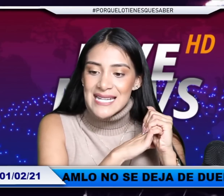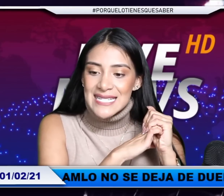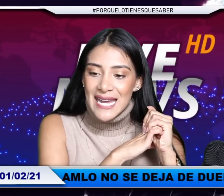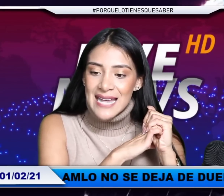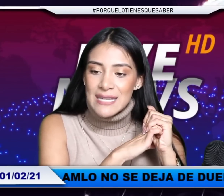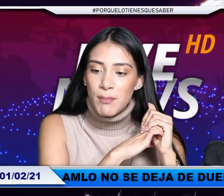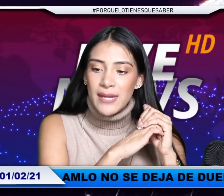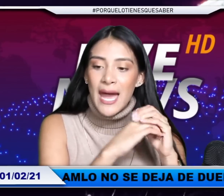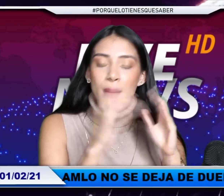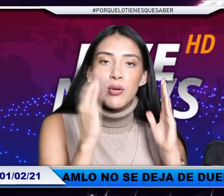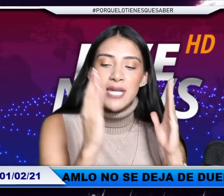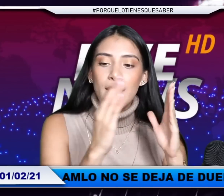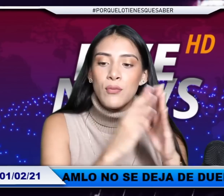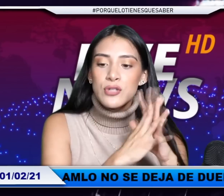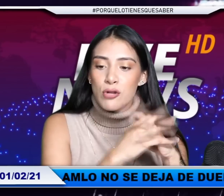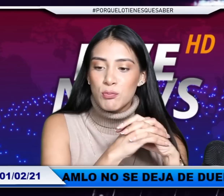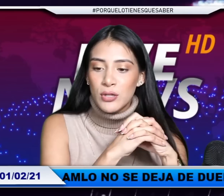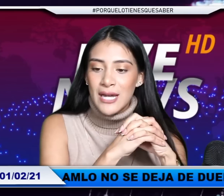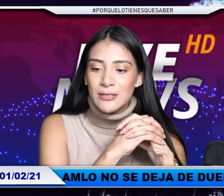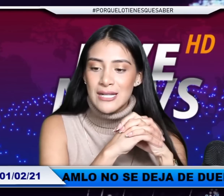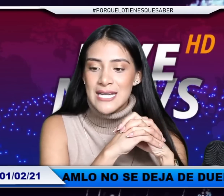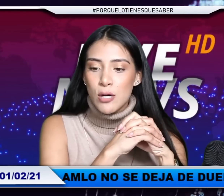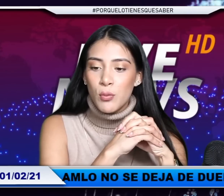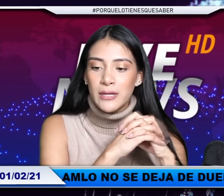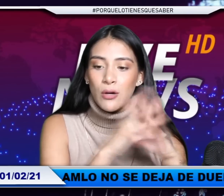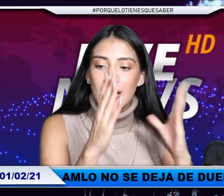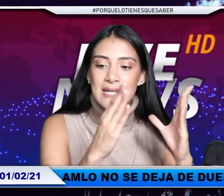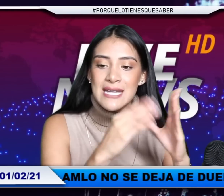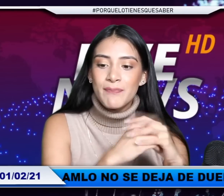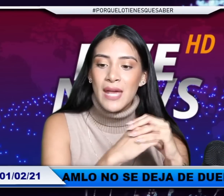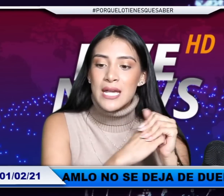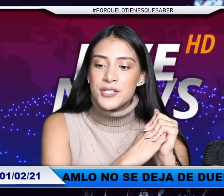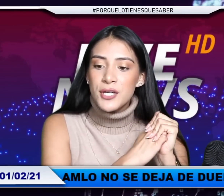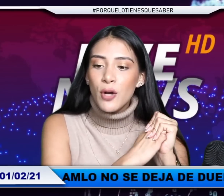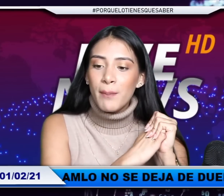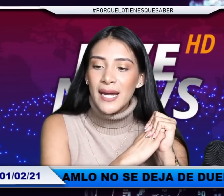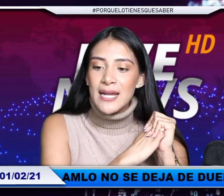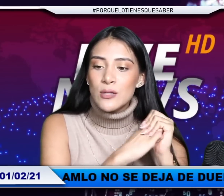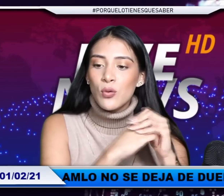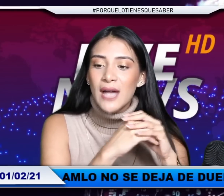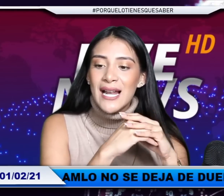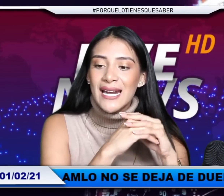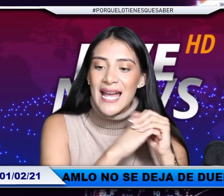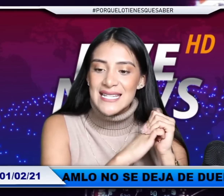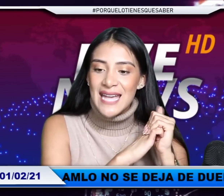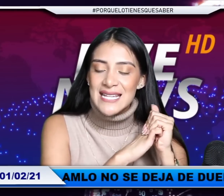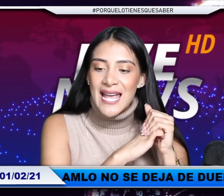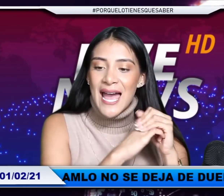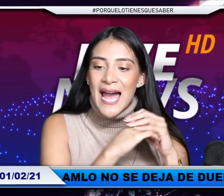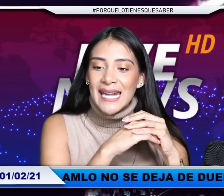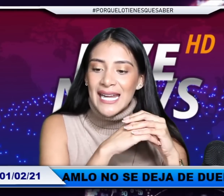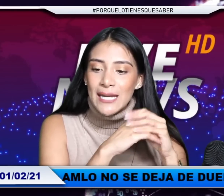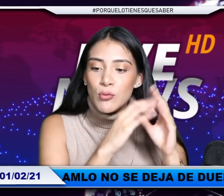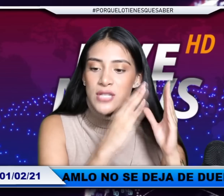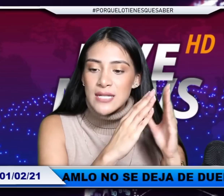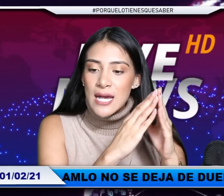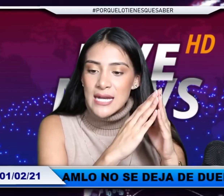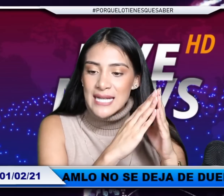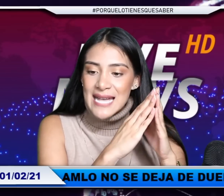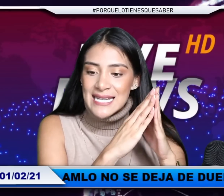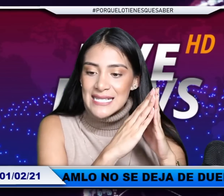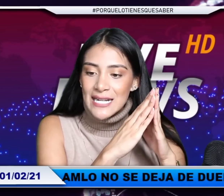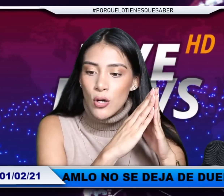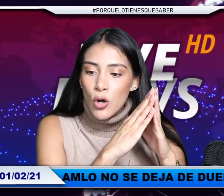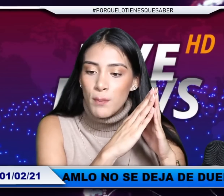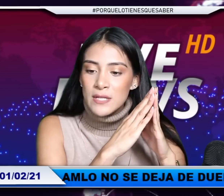a Graciela Cepeda, apoyamos los proyectos del Charro Político, gracias. Chico Pérez Juncal, gracias. A Nelly, muchas gracias.